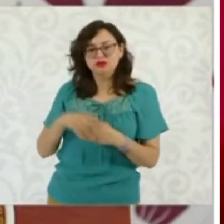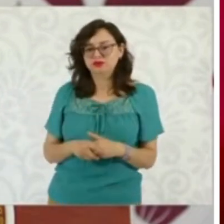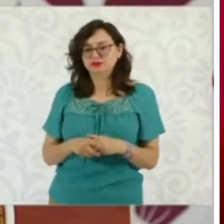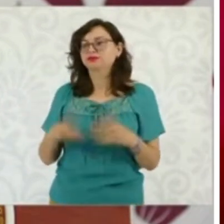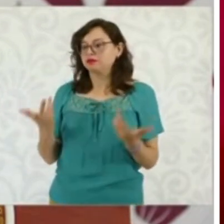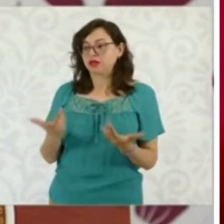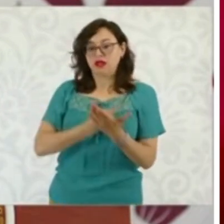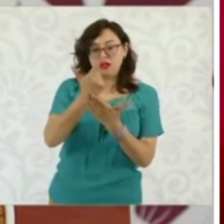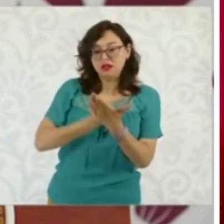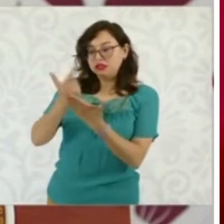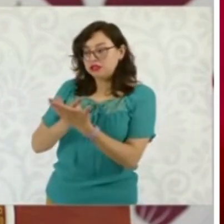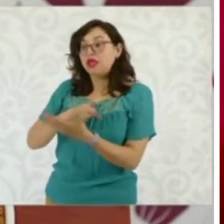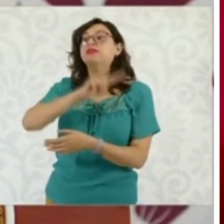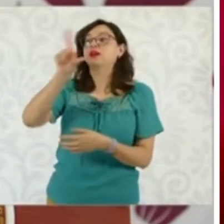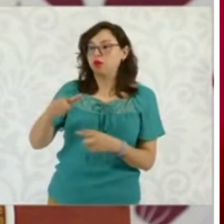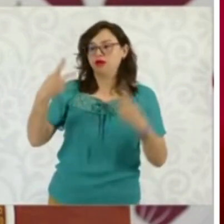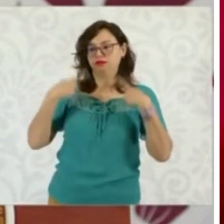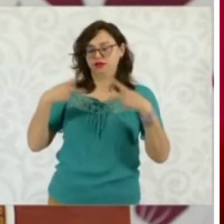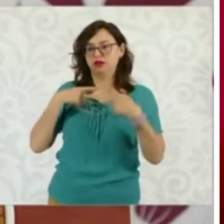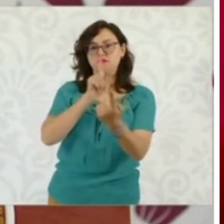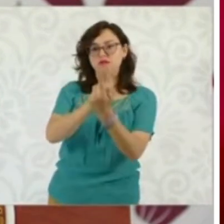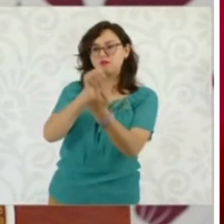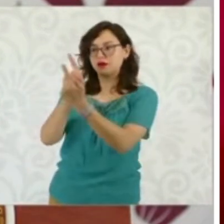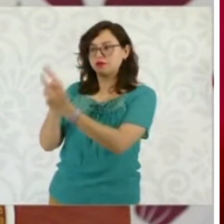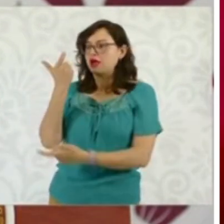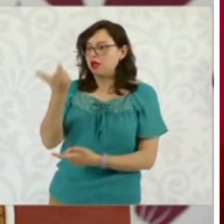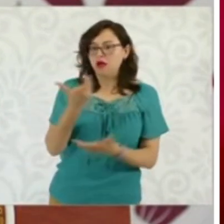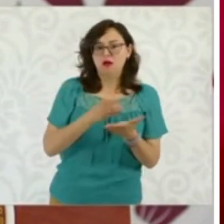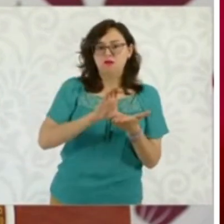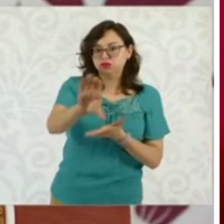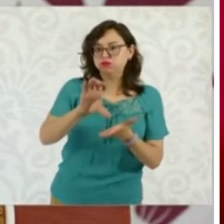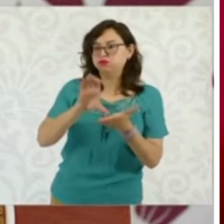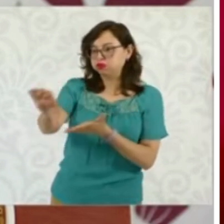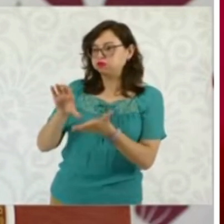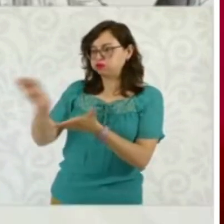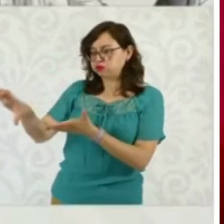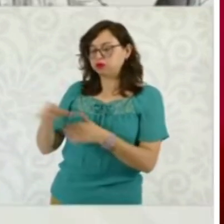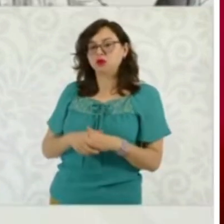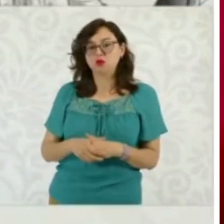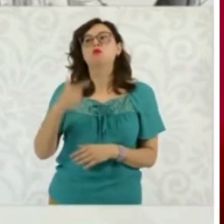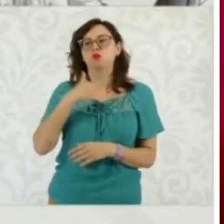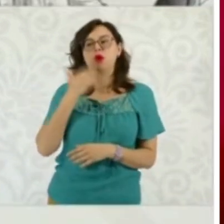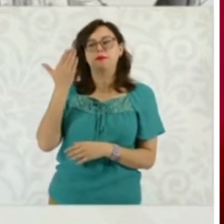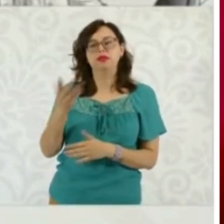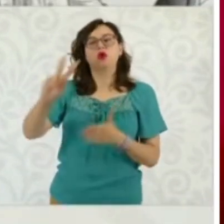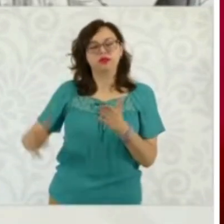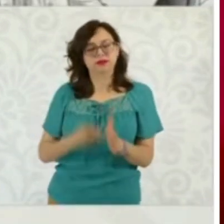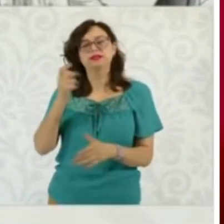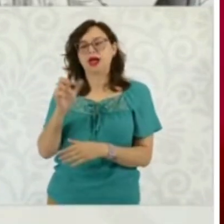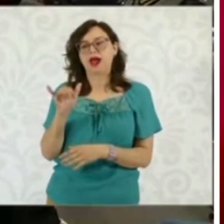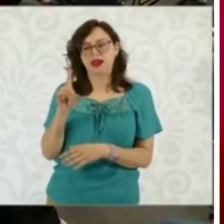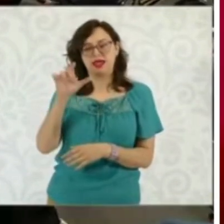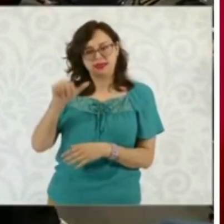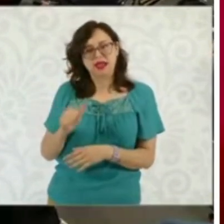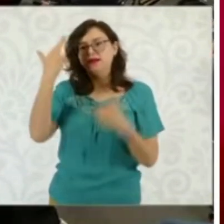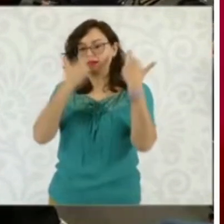hacen el censo y ya de manera individual se dan los recursos. Eso es como procedemos. pero le pido ahí a Ariadna que haga una nueva revisión. Muchas